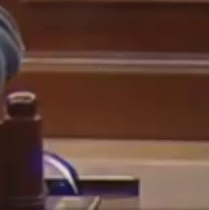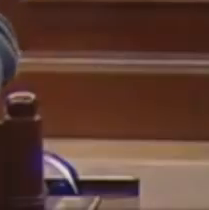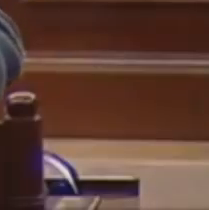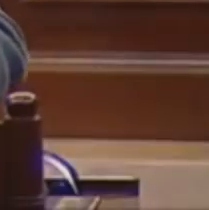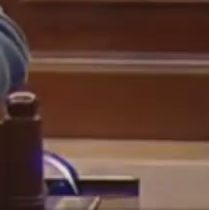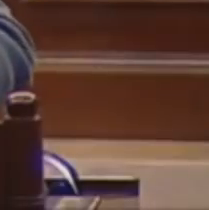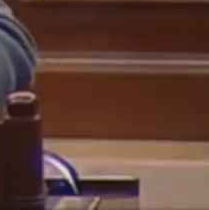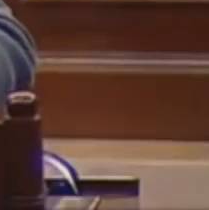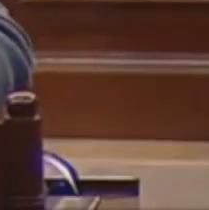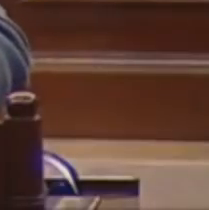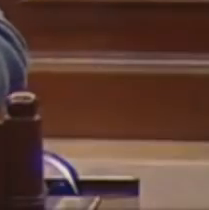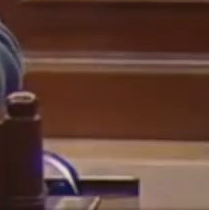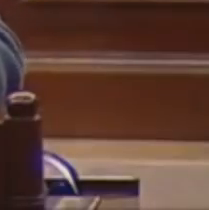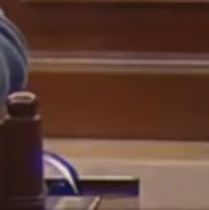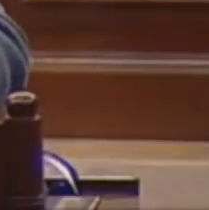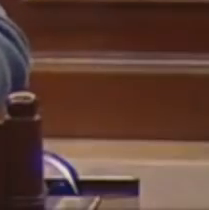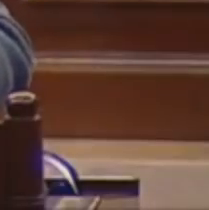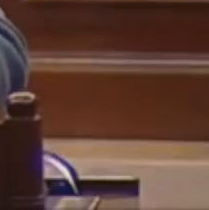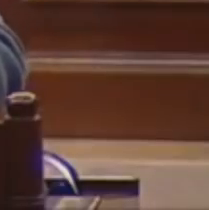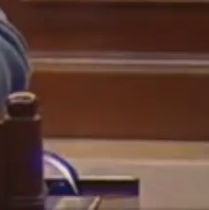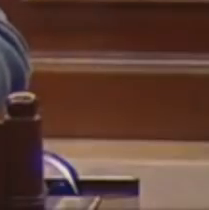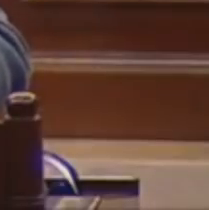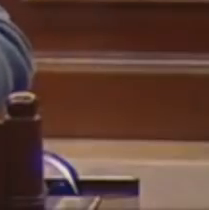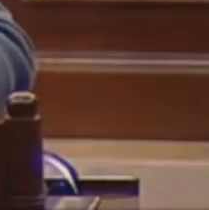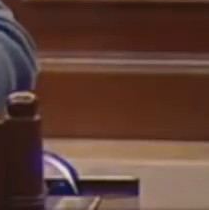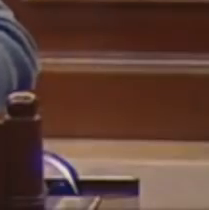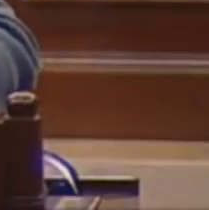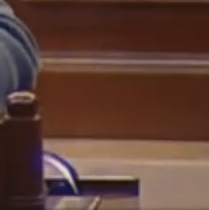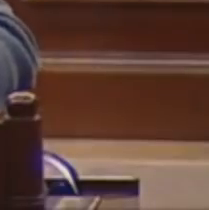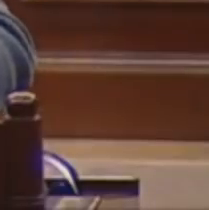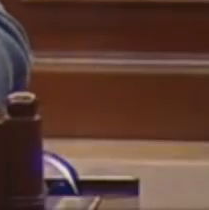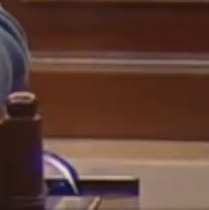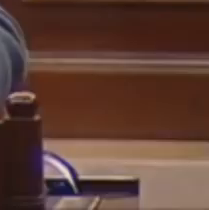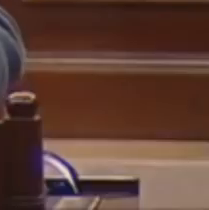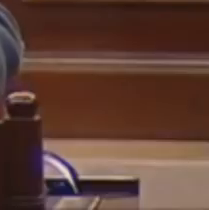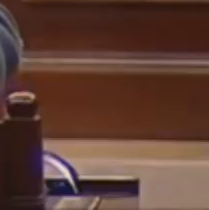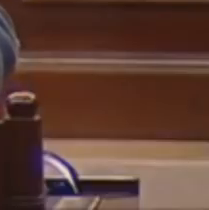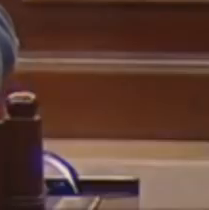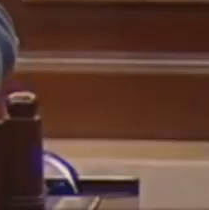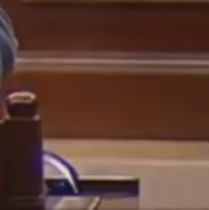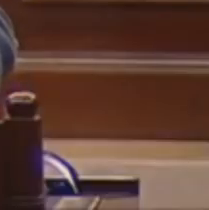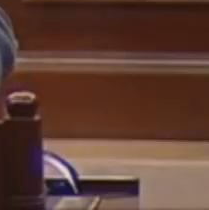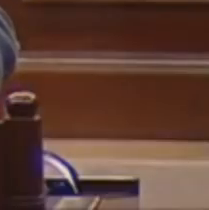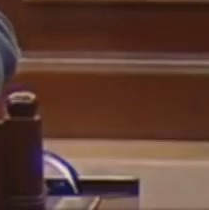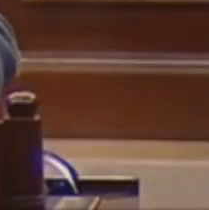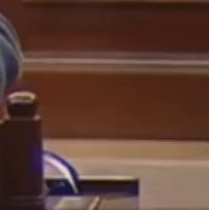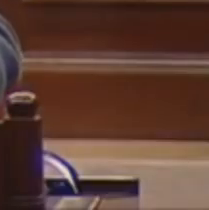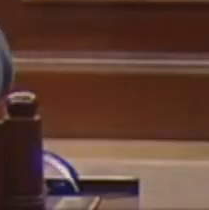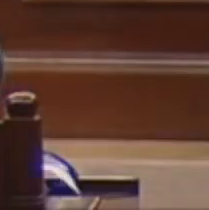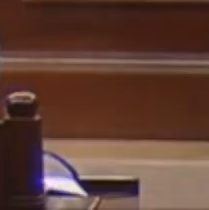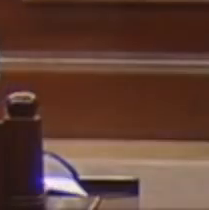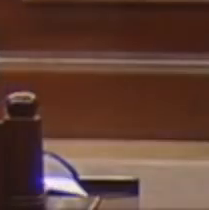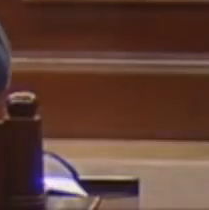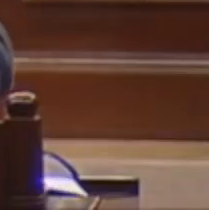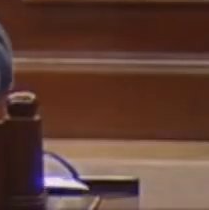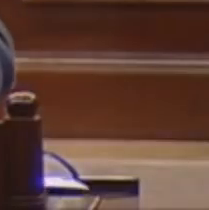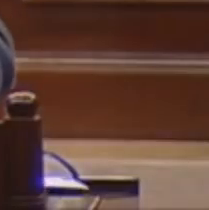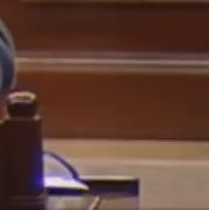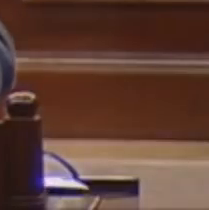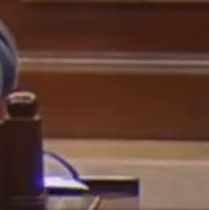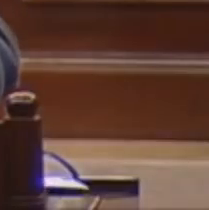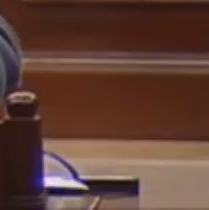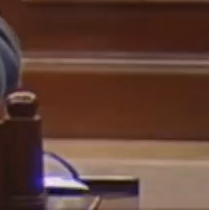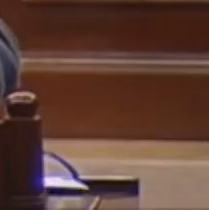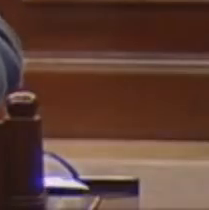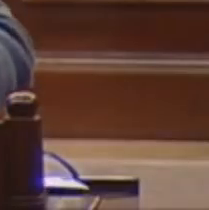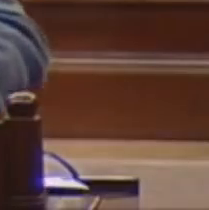este momento, su departamento jurídico, donde está garantizando la tutela de todos y cada uno de los trabajadores. Y es más, hemos instalado